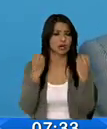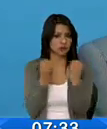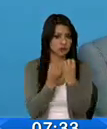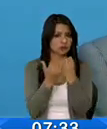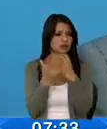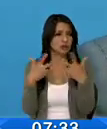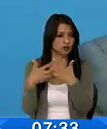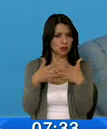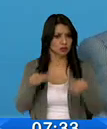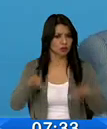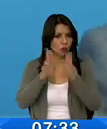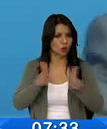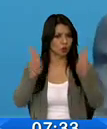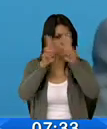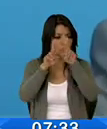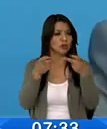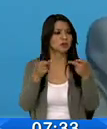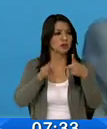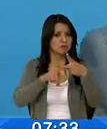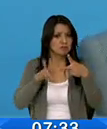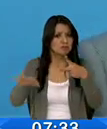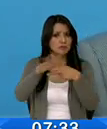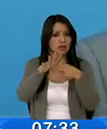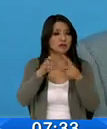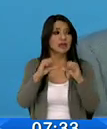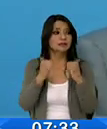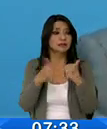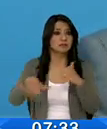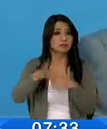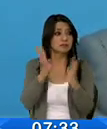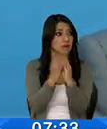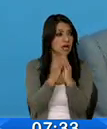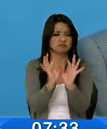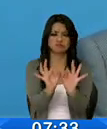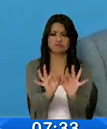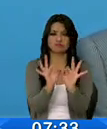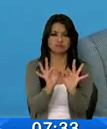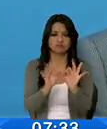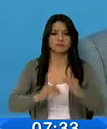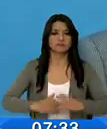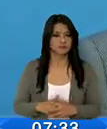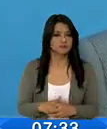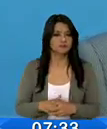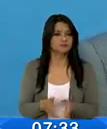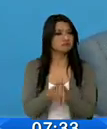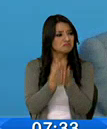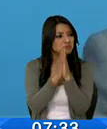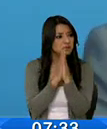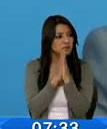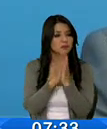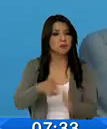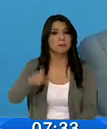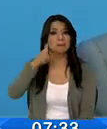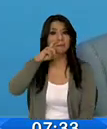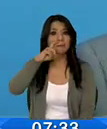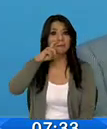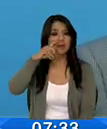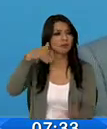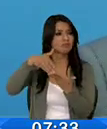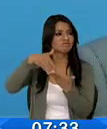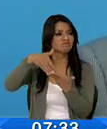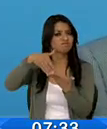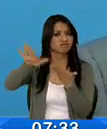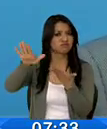Naciones Unidas, así como también dentro, en el marco de la Asamblea General, de hacer un llamado para que Maduro definitivamente